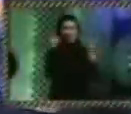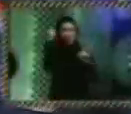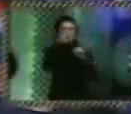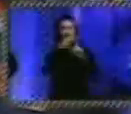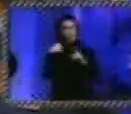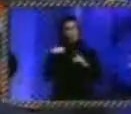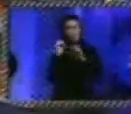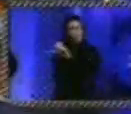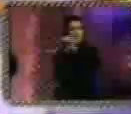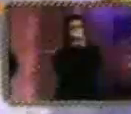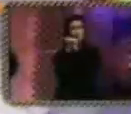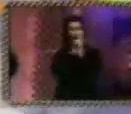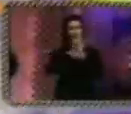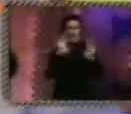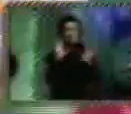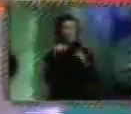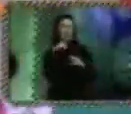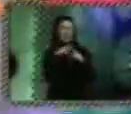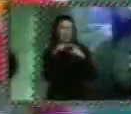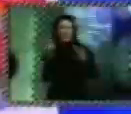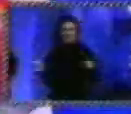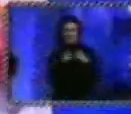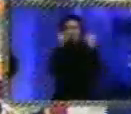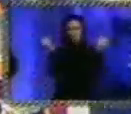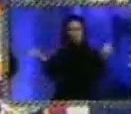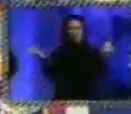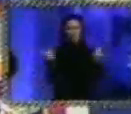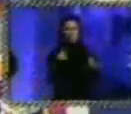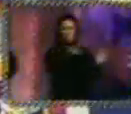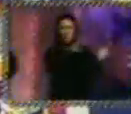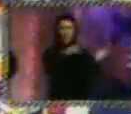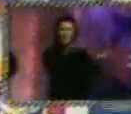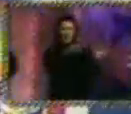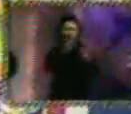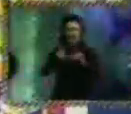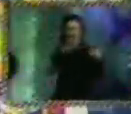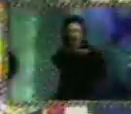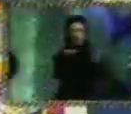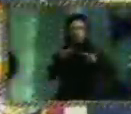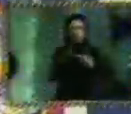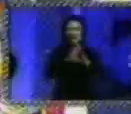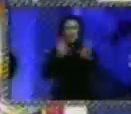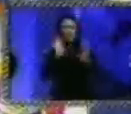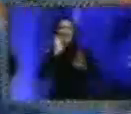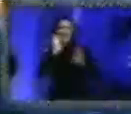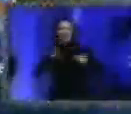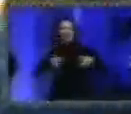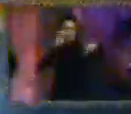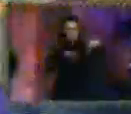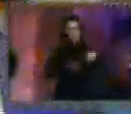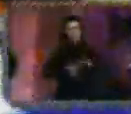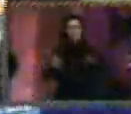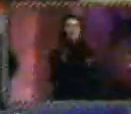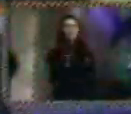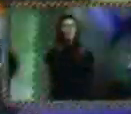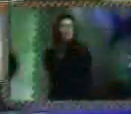diqueño de esas que no tienen nombre. Con una mierda de ayuda, con más muchas subvenciones. Poco a poco me